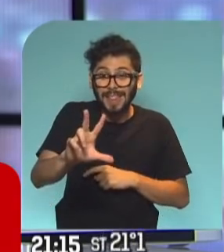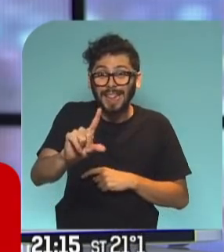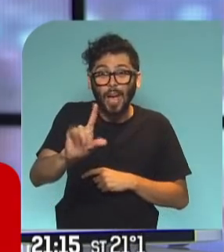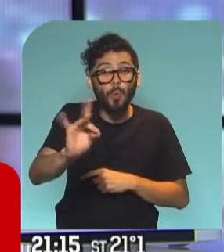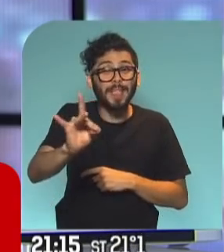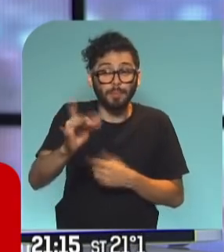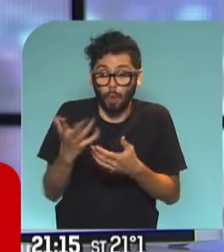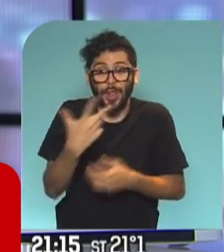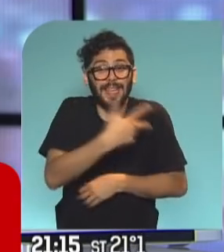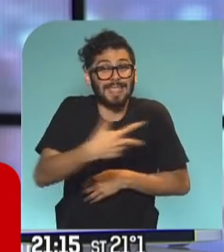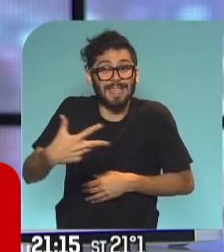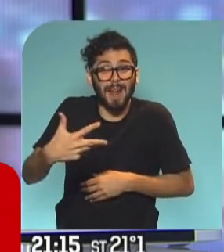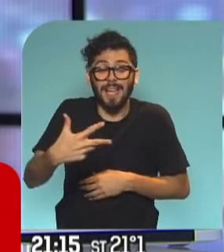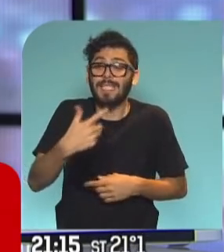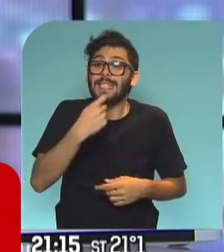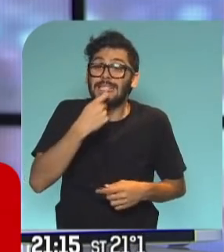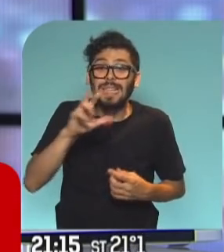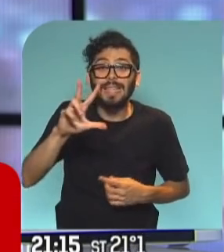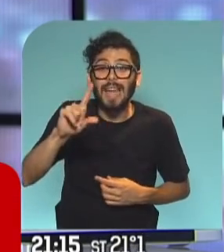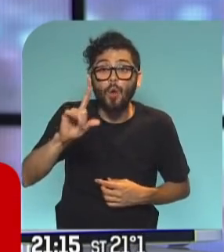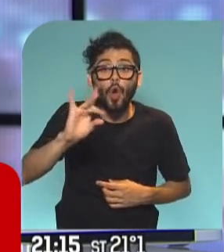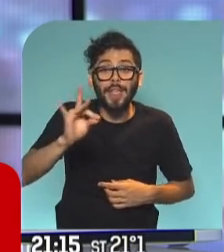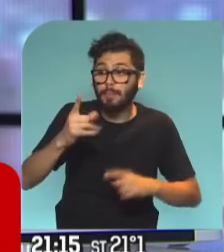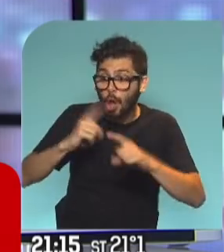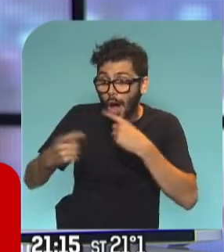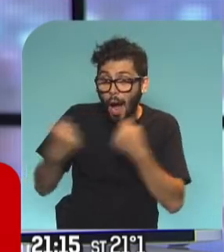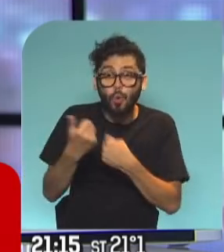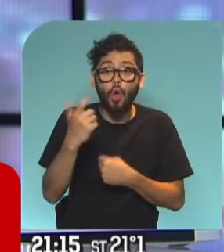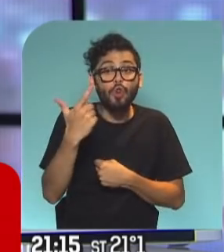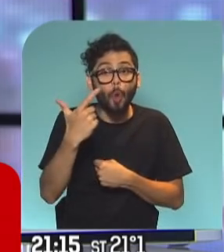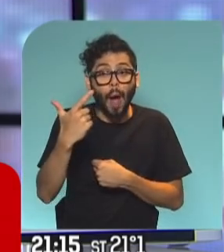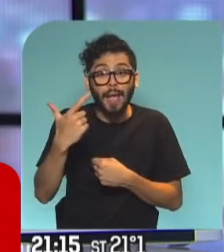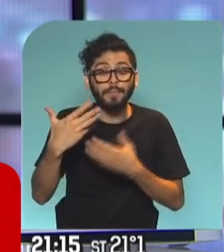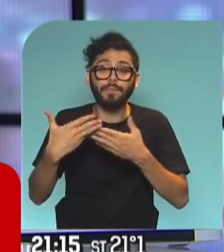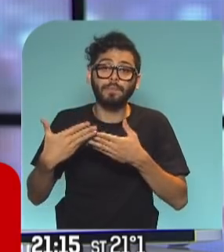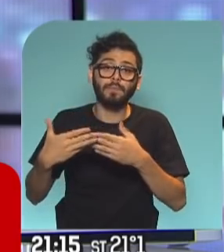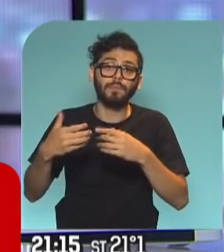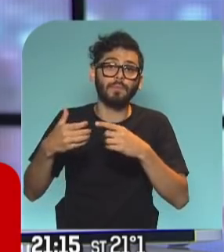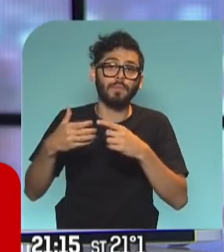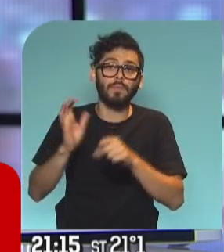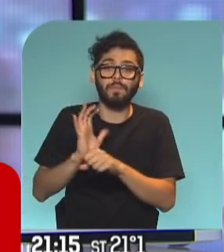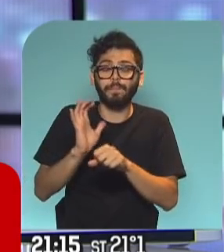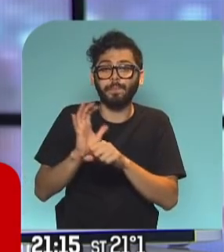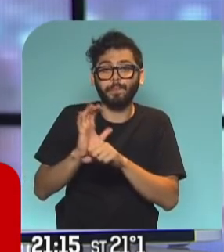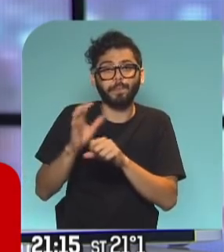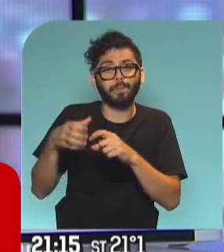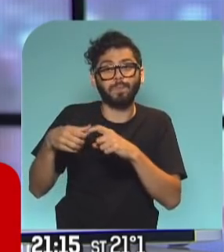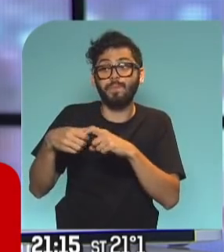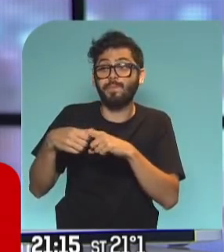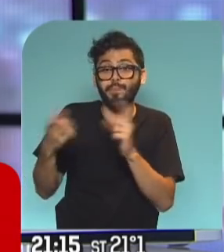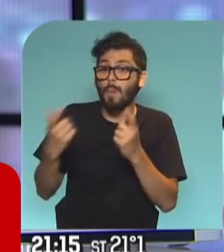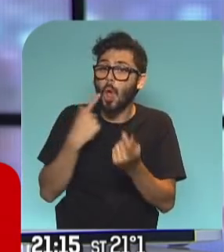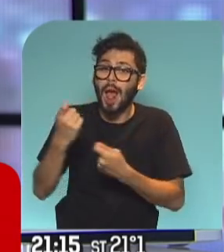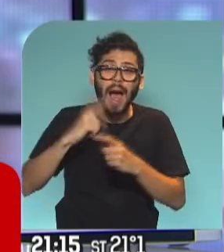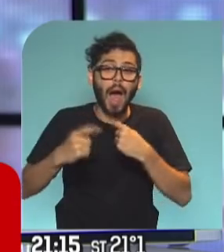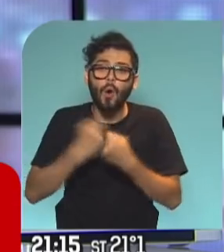¿no? Si el 31 de diciembre no se ponen de acuerdo las partes, van a una salida sin posibilidad de negociación,